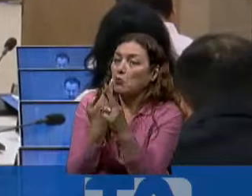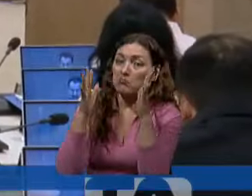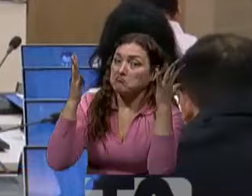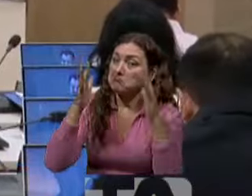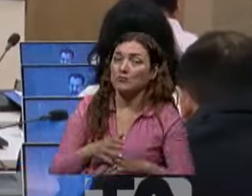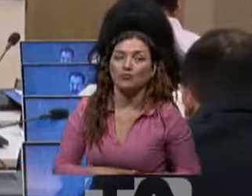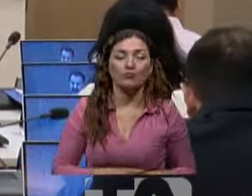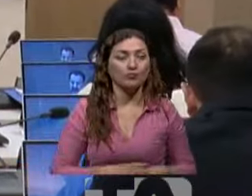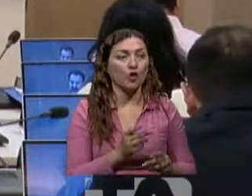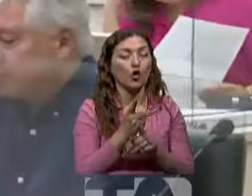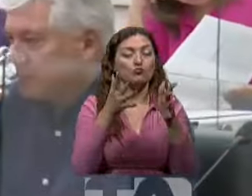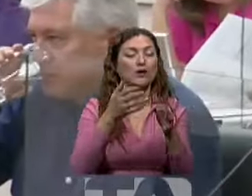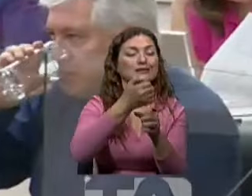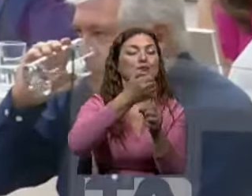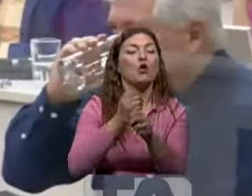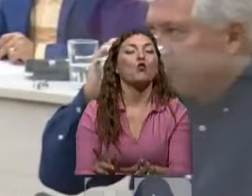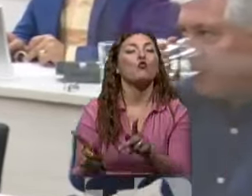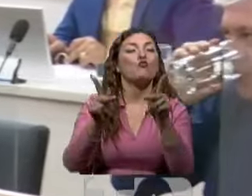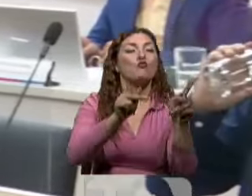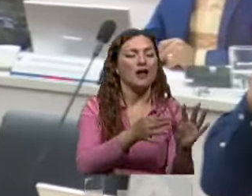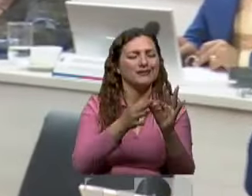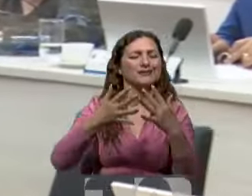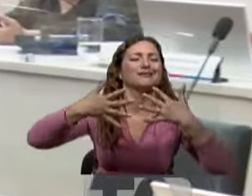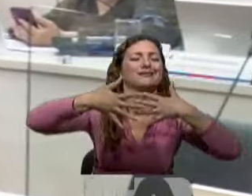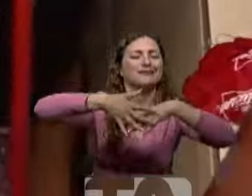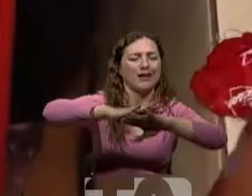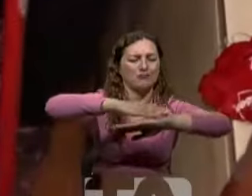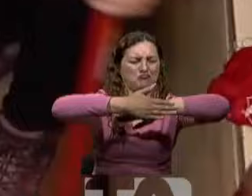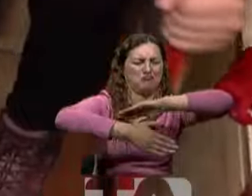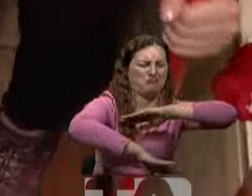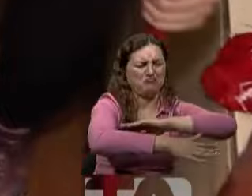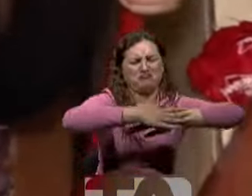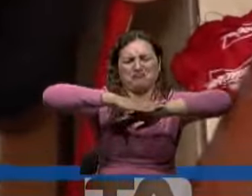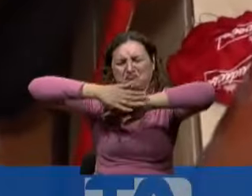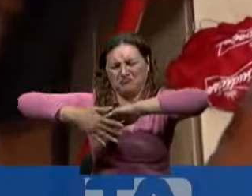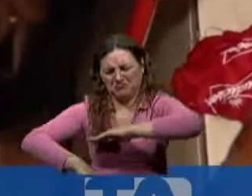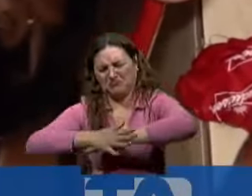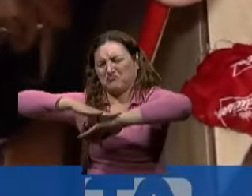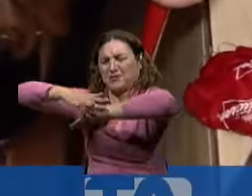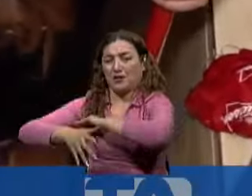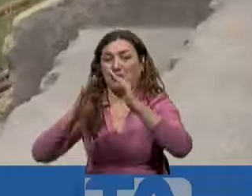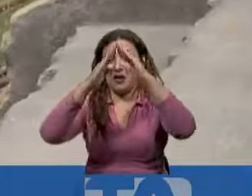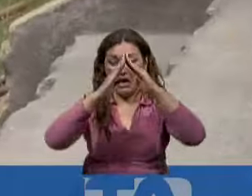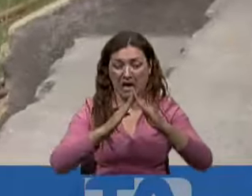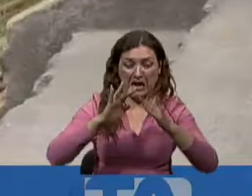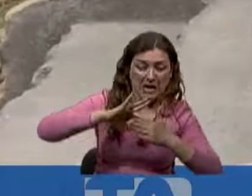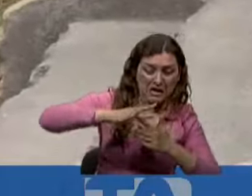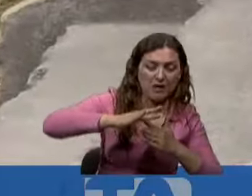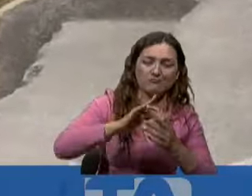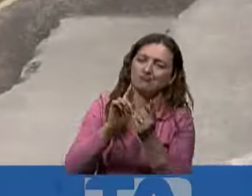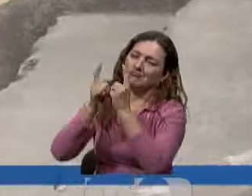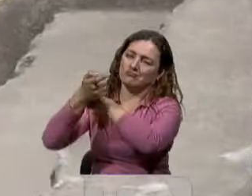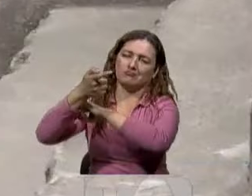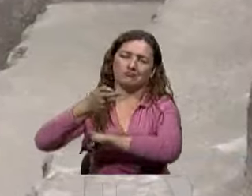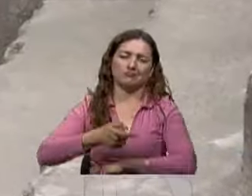Los ediles solicitaron que se trabaje en un plan de intervención integral de quebradas y que se gestione la reubicación de familias que están en zonas